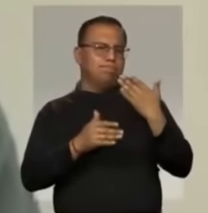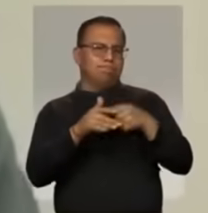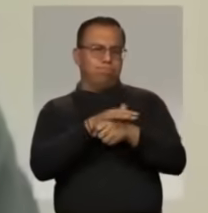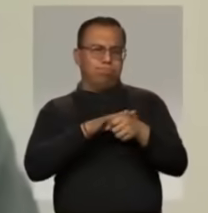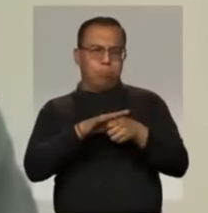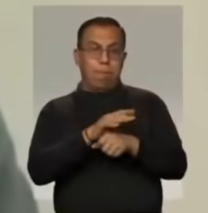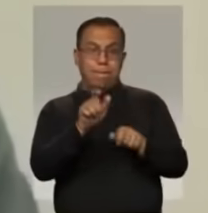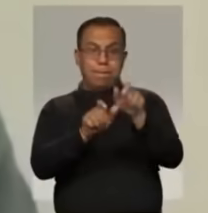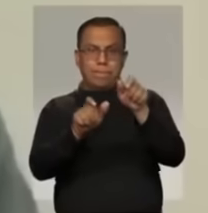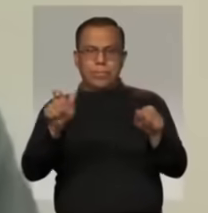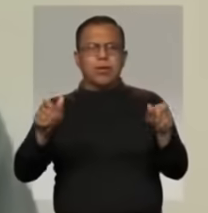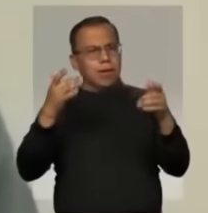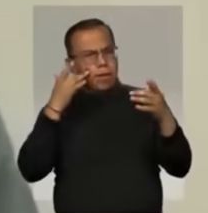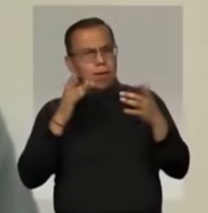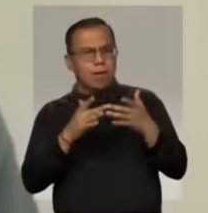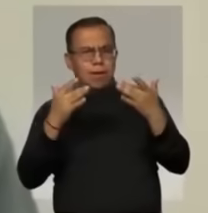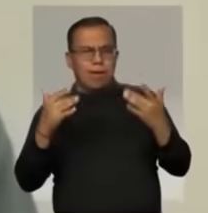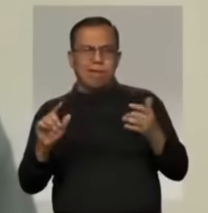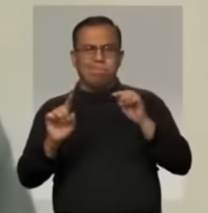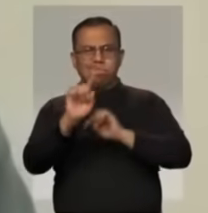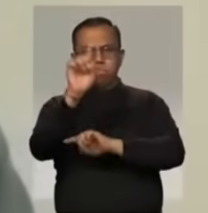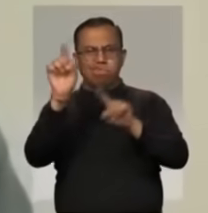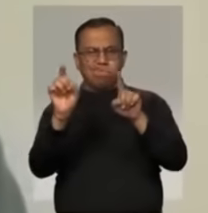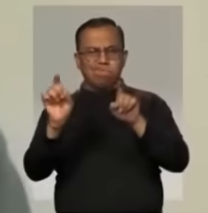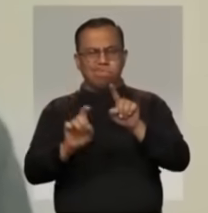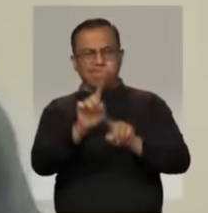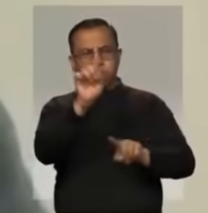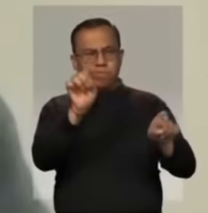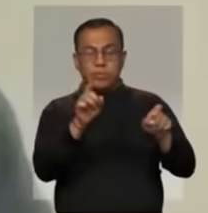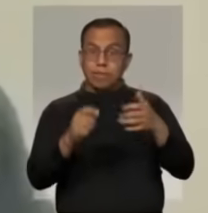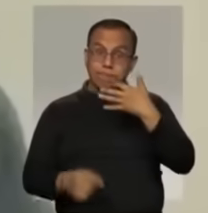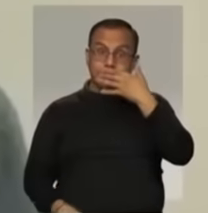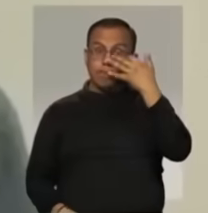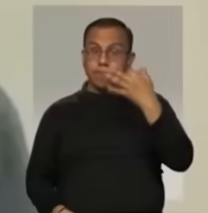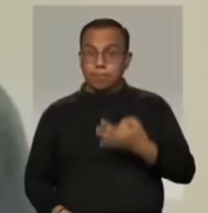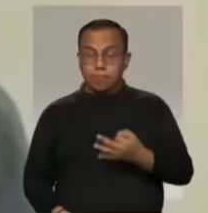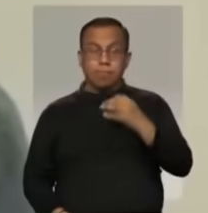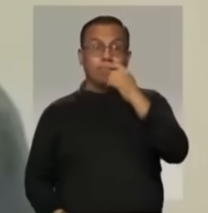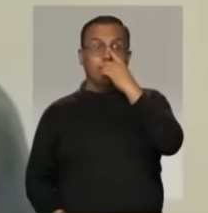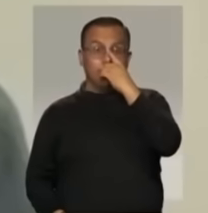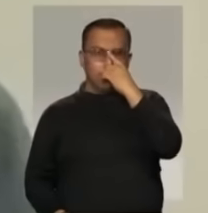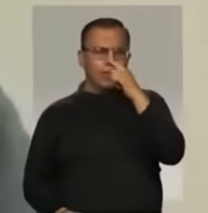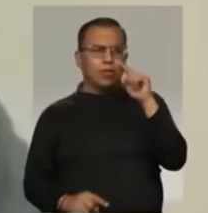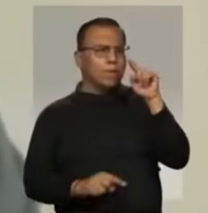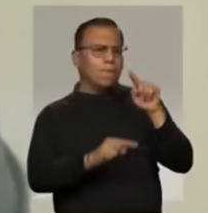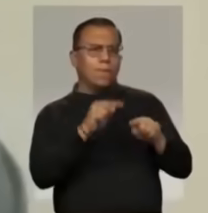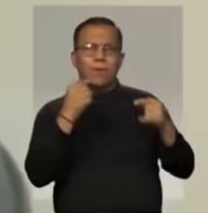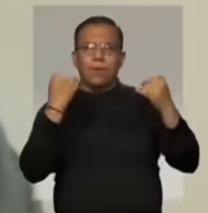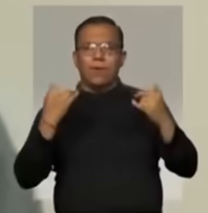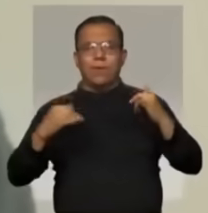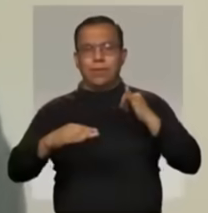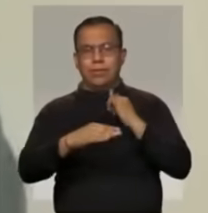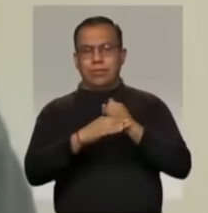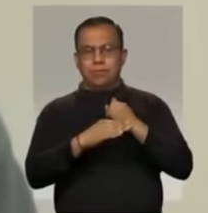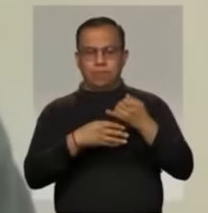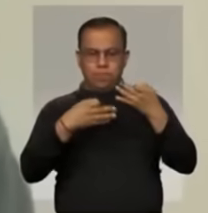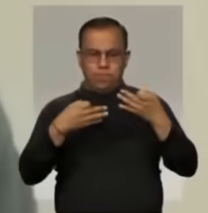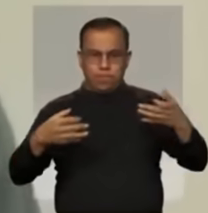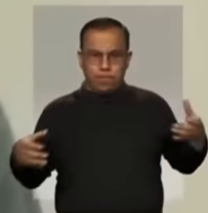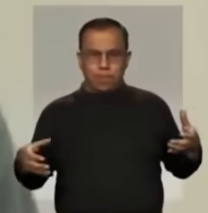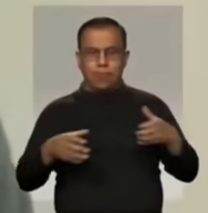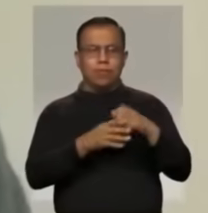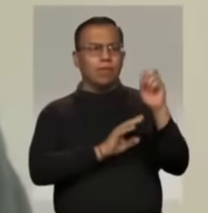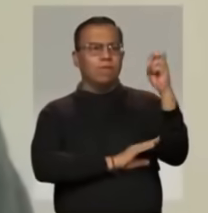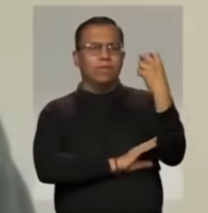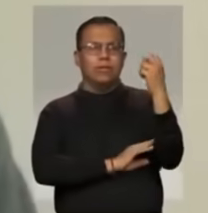una persona que ha sido ampliamente cuestionada y creemos que definitivamente no puede tener una institución del rango de la